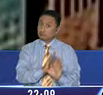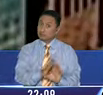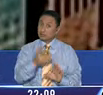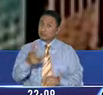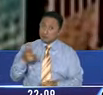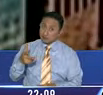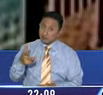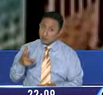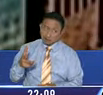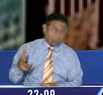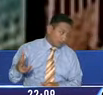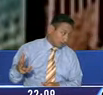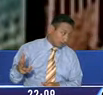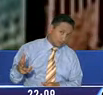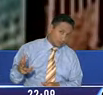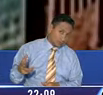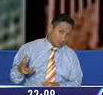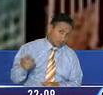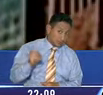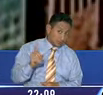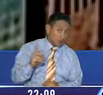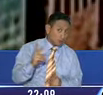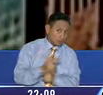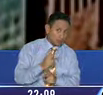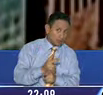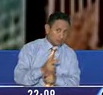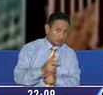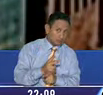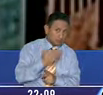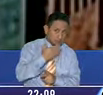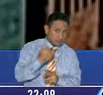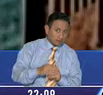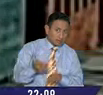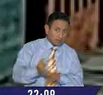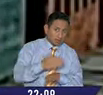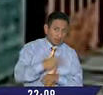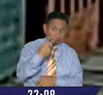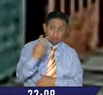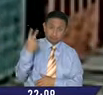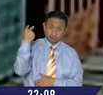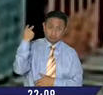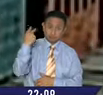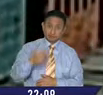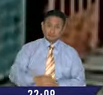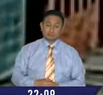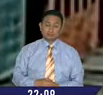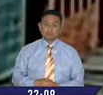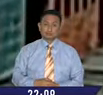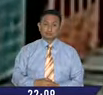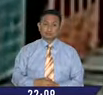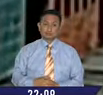reclamar, pues podría ser víctima de los choque por detrás. Informó Javier.